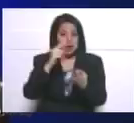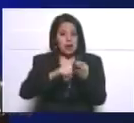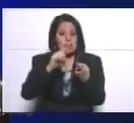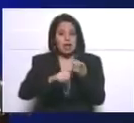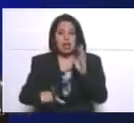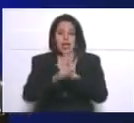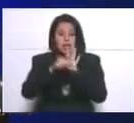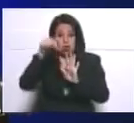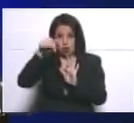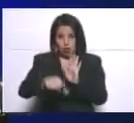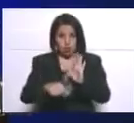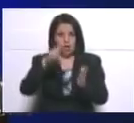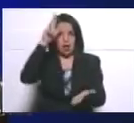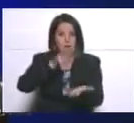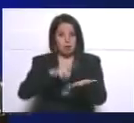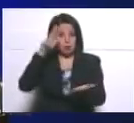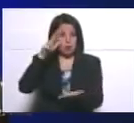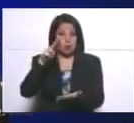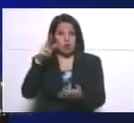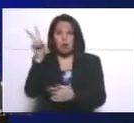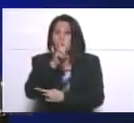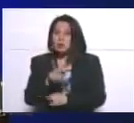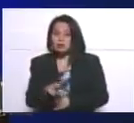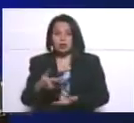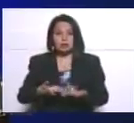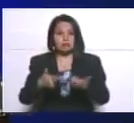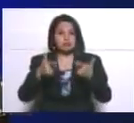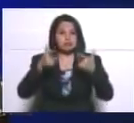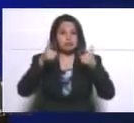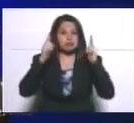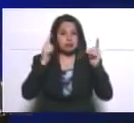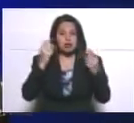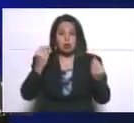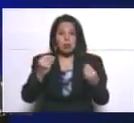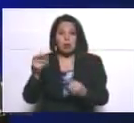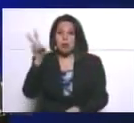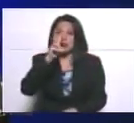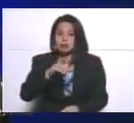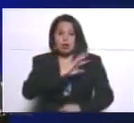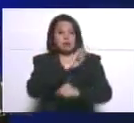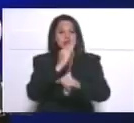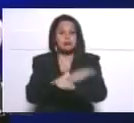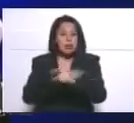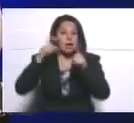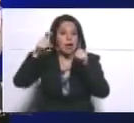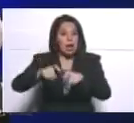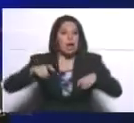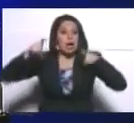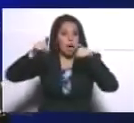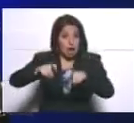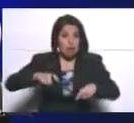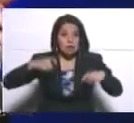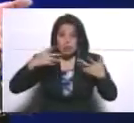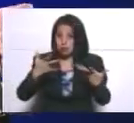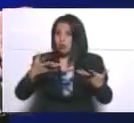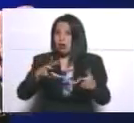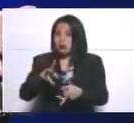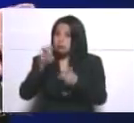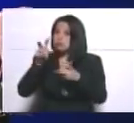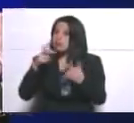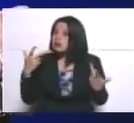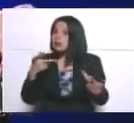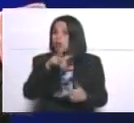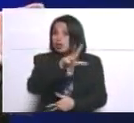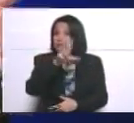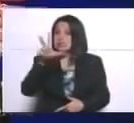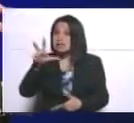leyes. Muy importante, la Venezuela que permita ir por el camino de la Venezuela potencia agrícola. Decíamos, Venezuela tiene 33 millones de